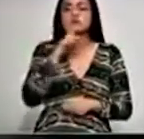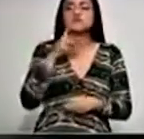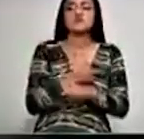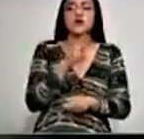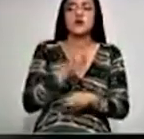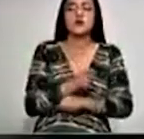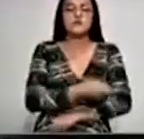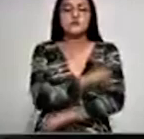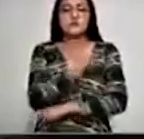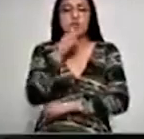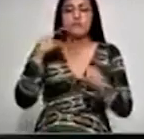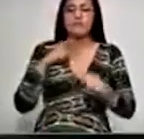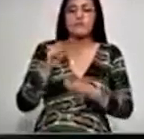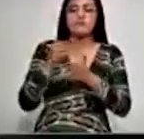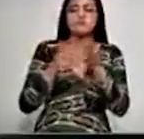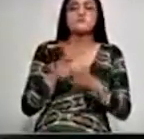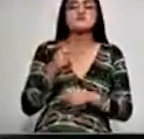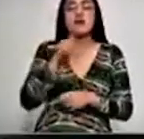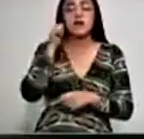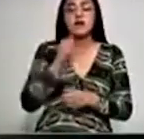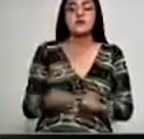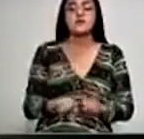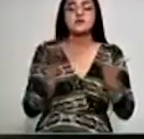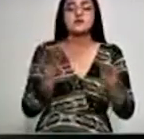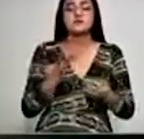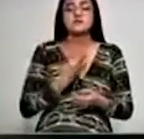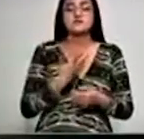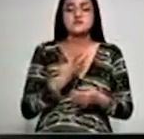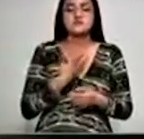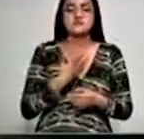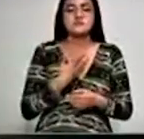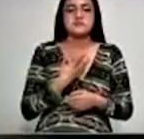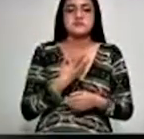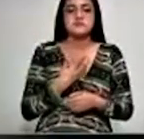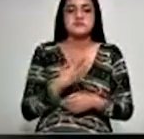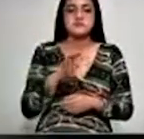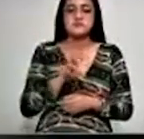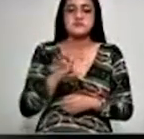e informar que a corte hasta las 10 de la noche llevábamos cuantificadas